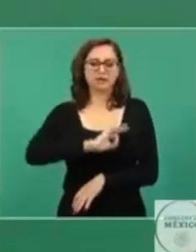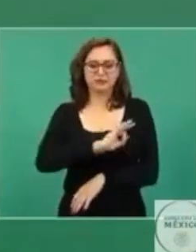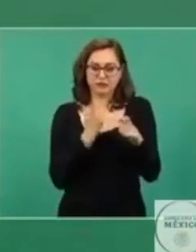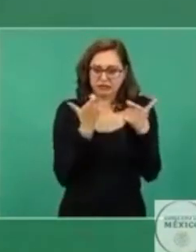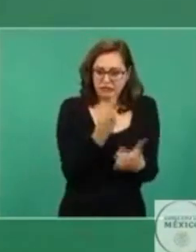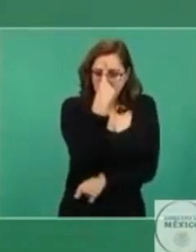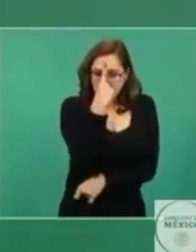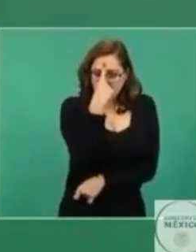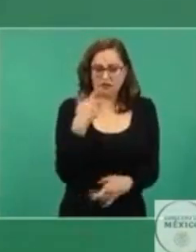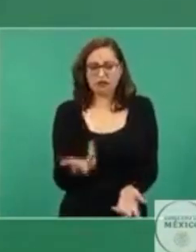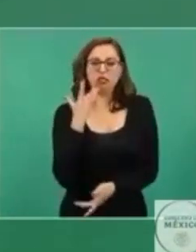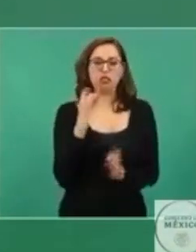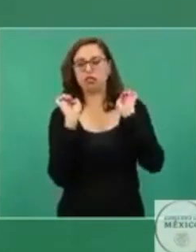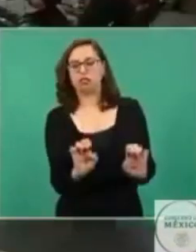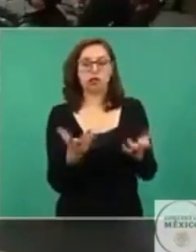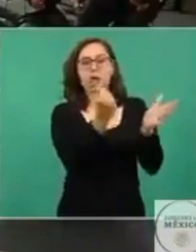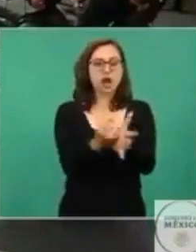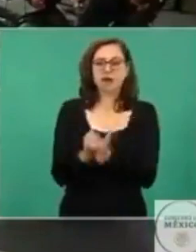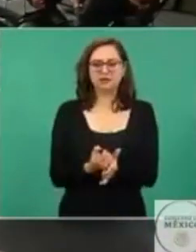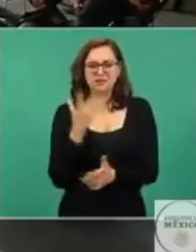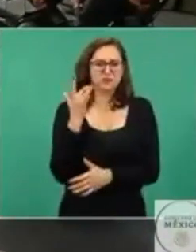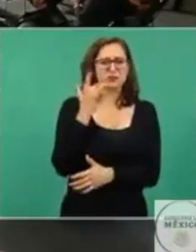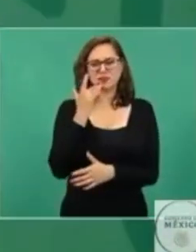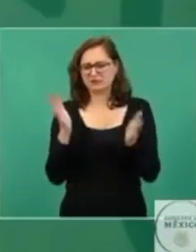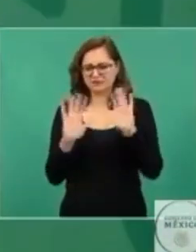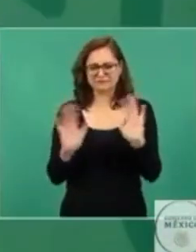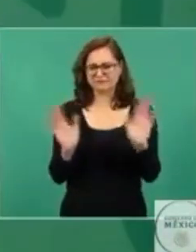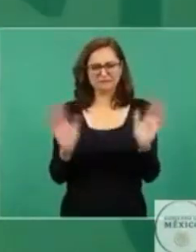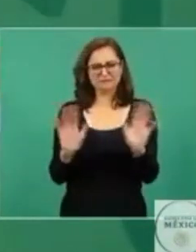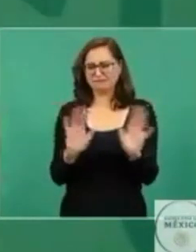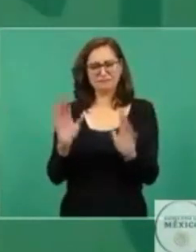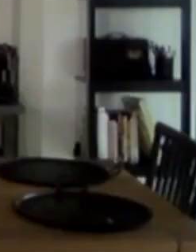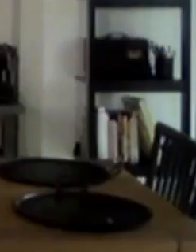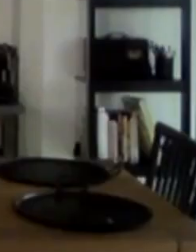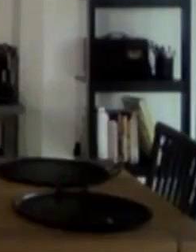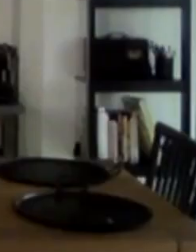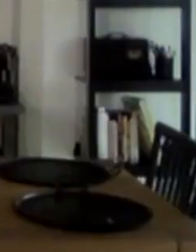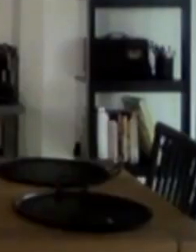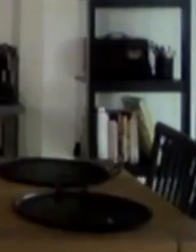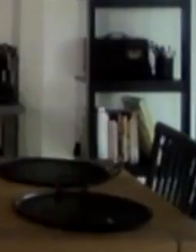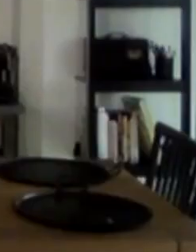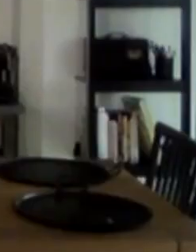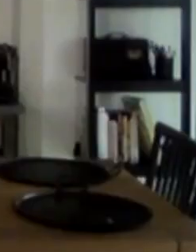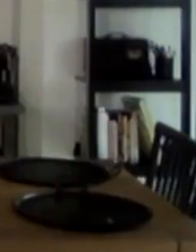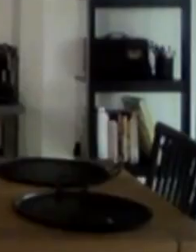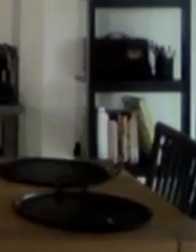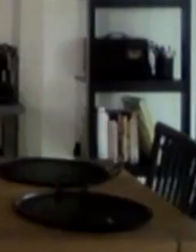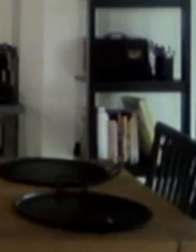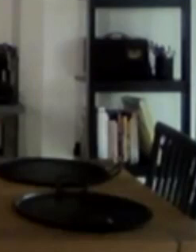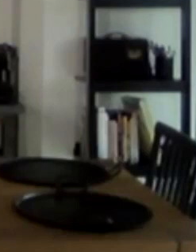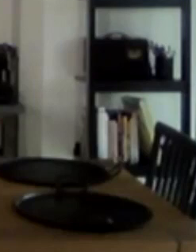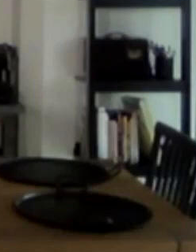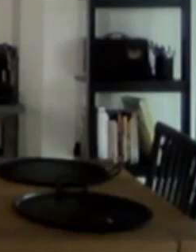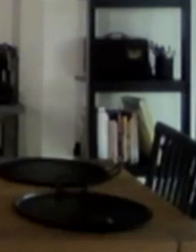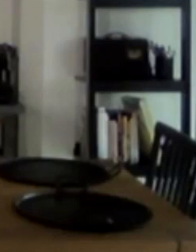No lo material, el lujo barato, las marcas. No. Qué barbaridad. Les dice a los jóvenes, pues